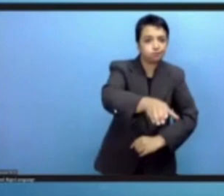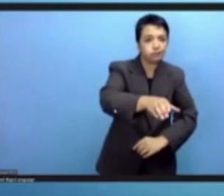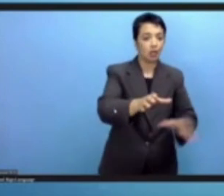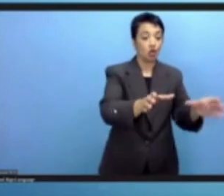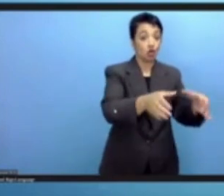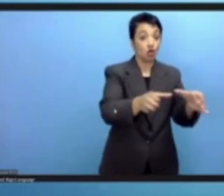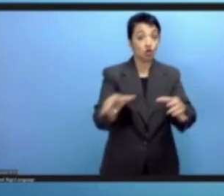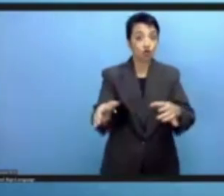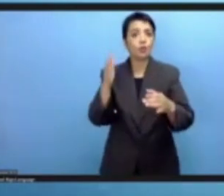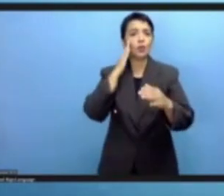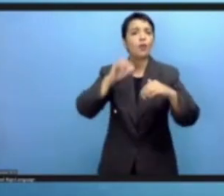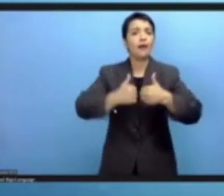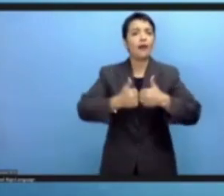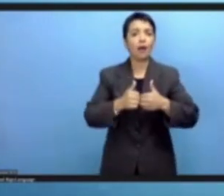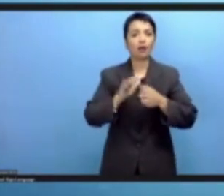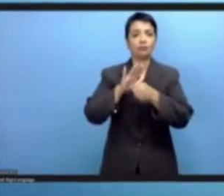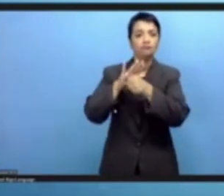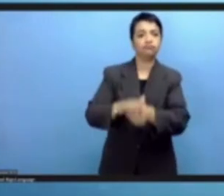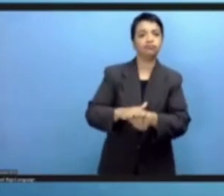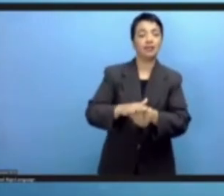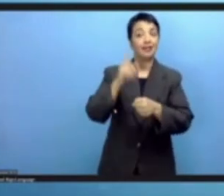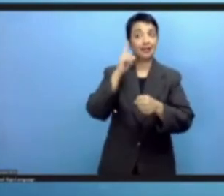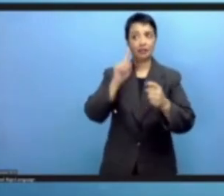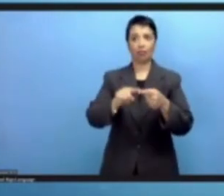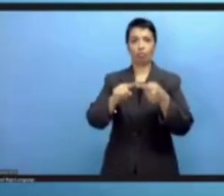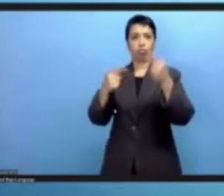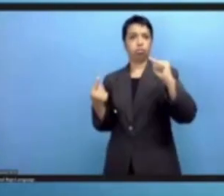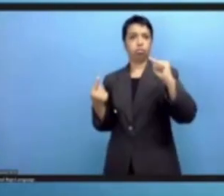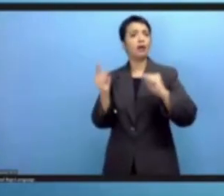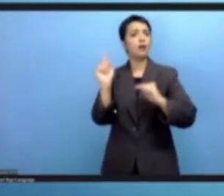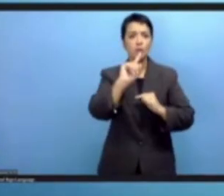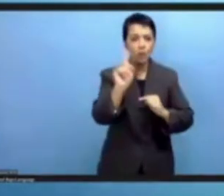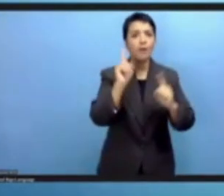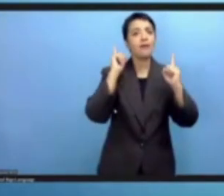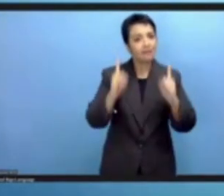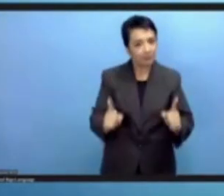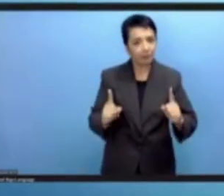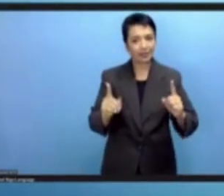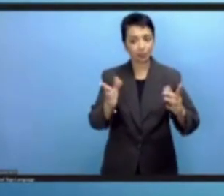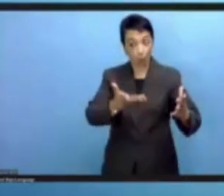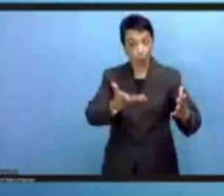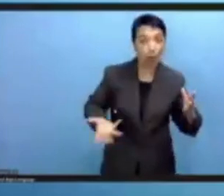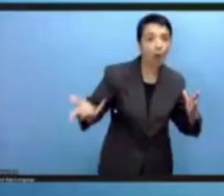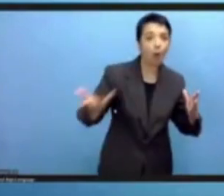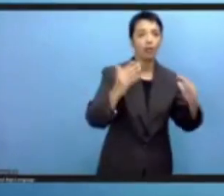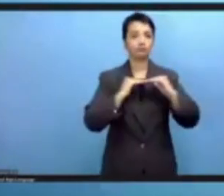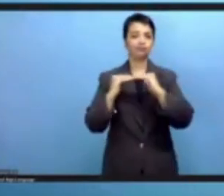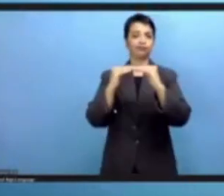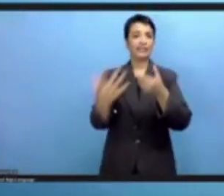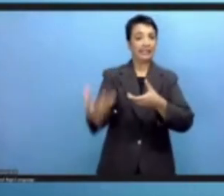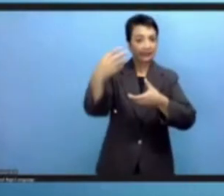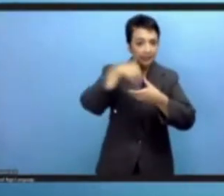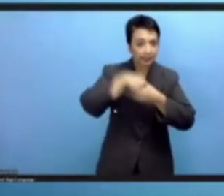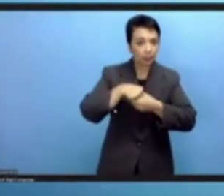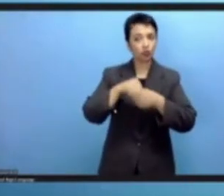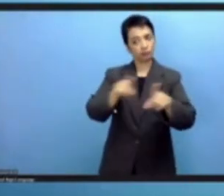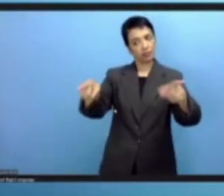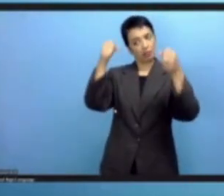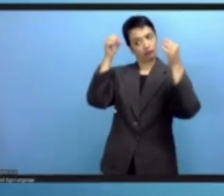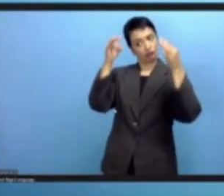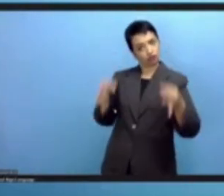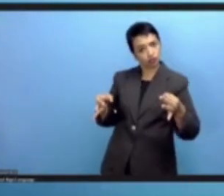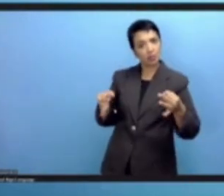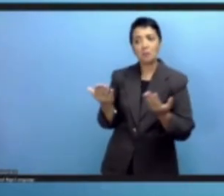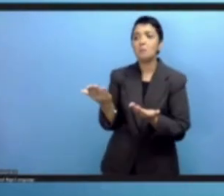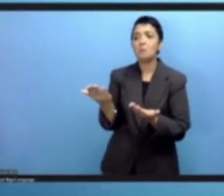en la de legitalización que afecta la los conectados y los no conectados la red de debe servir a